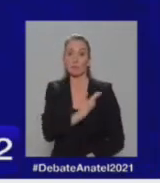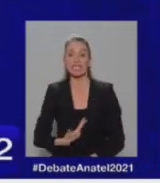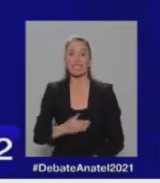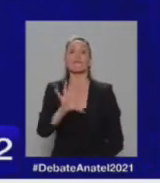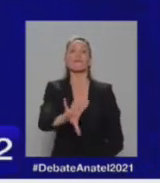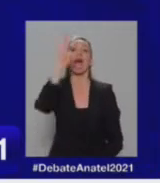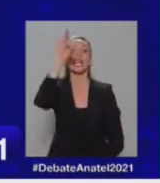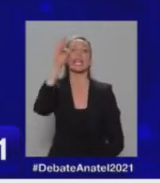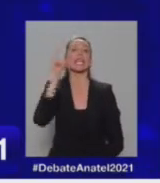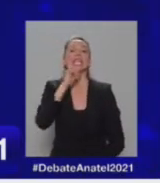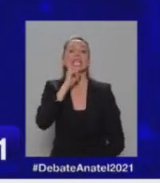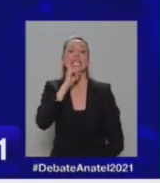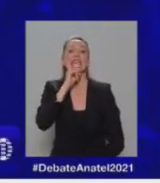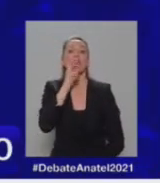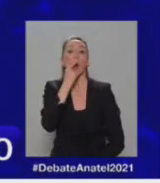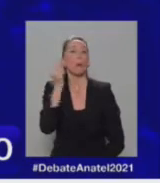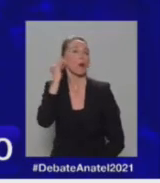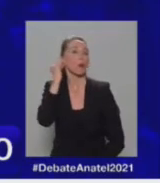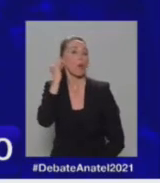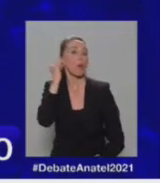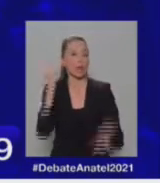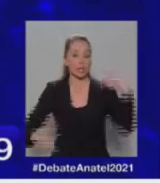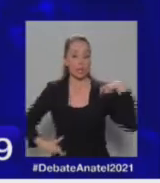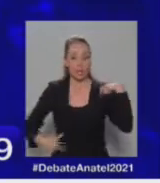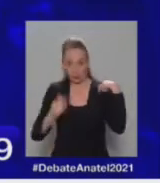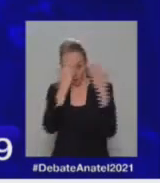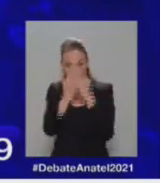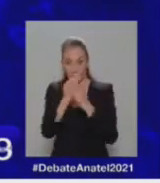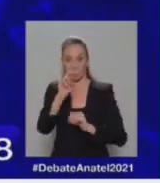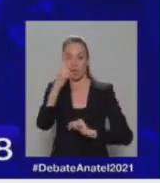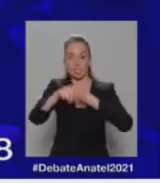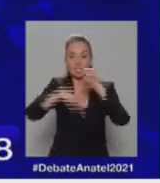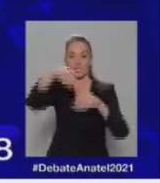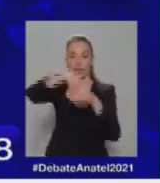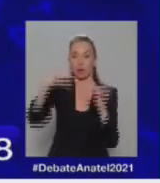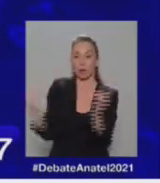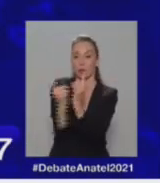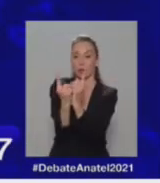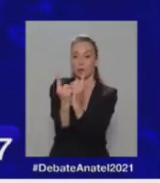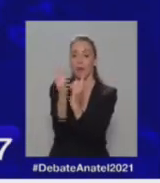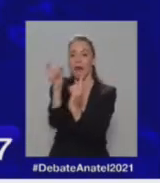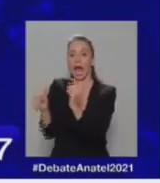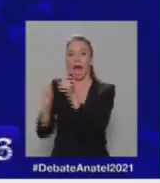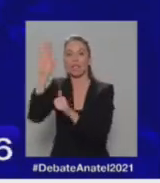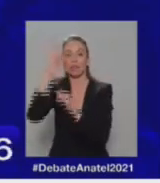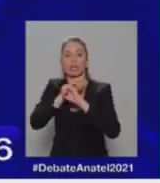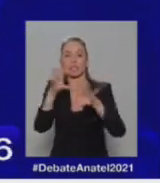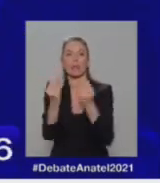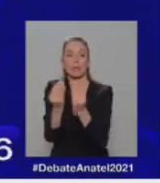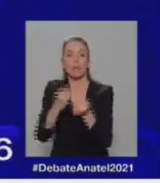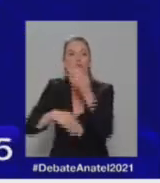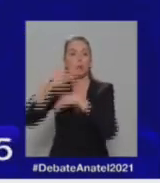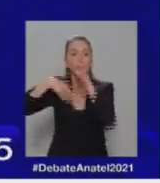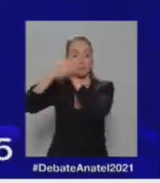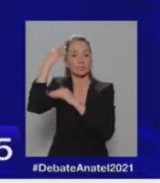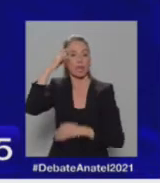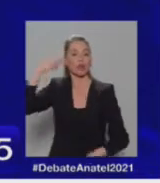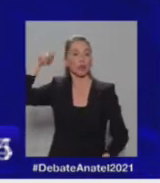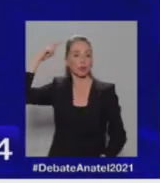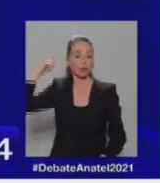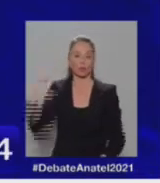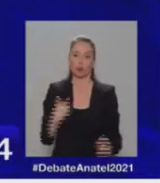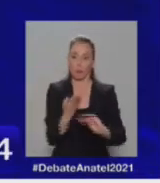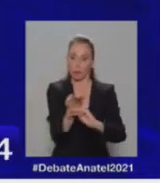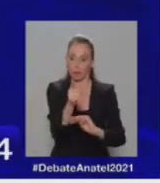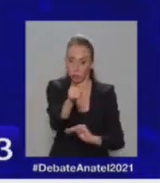estos postulantes? ¿O en su defecto cree que son solo palabrerías que no conducen a nada y que de